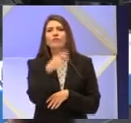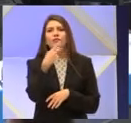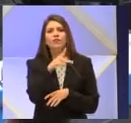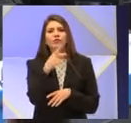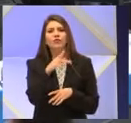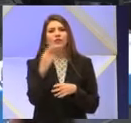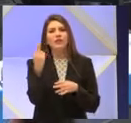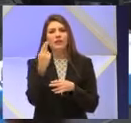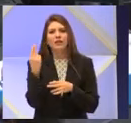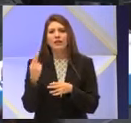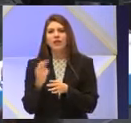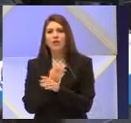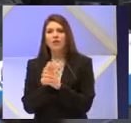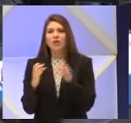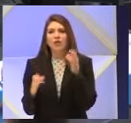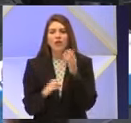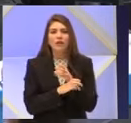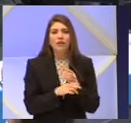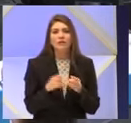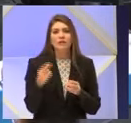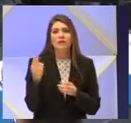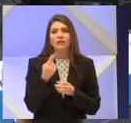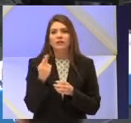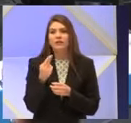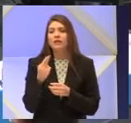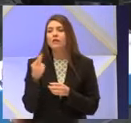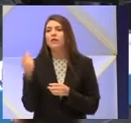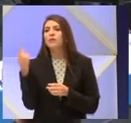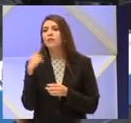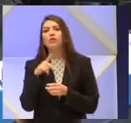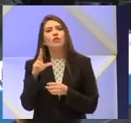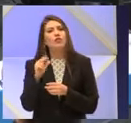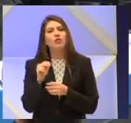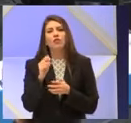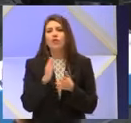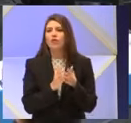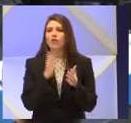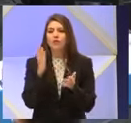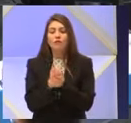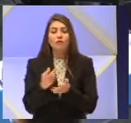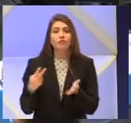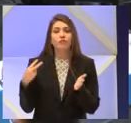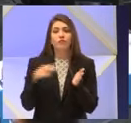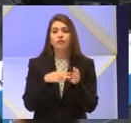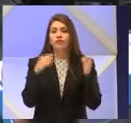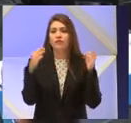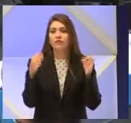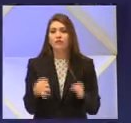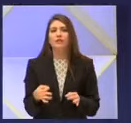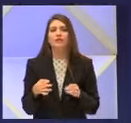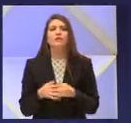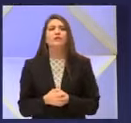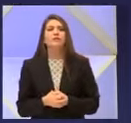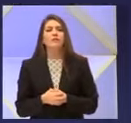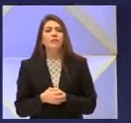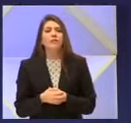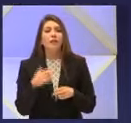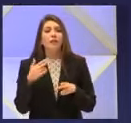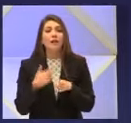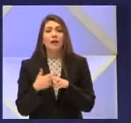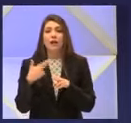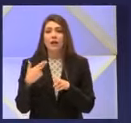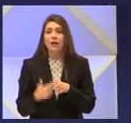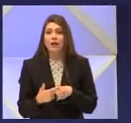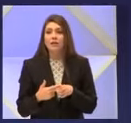requerir pero que no descendieron sobre el suelo lunar hasta que llegó el momento el momento esperado